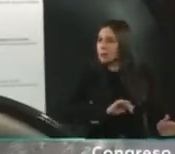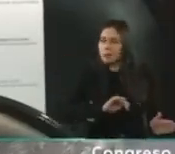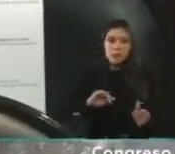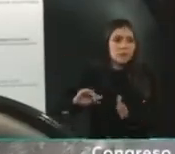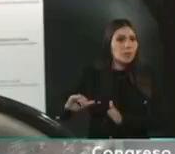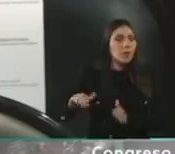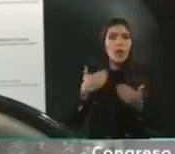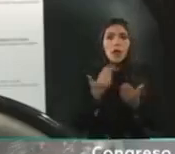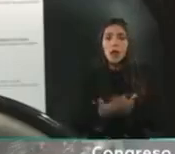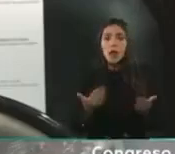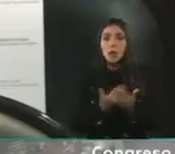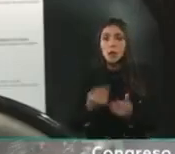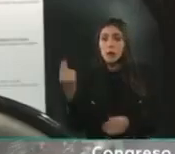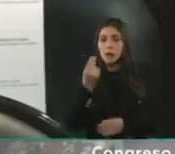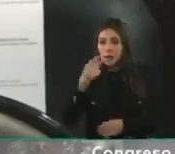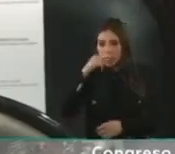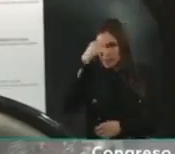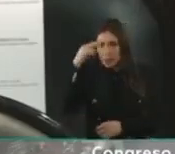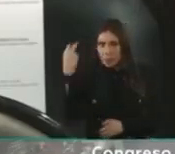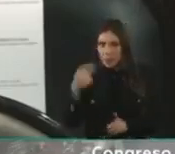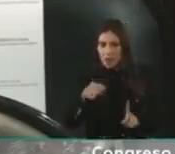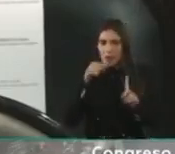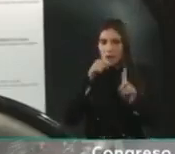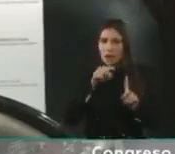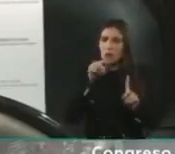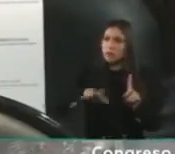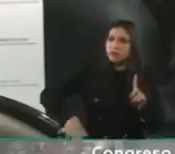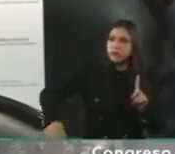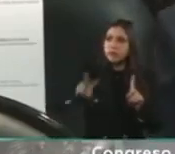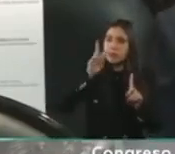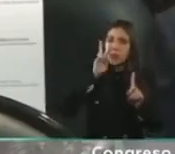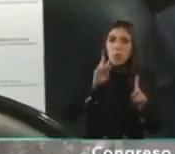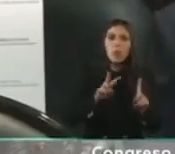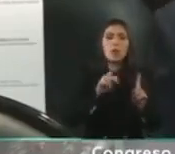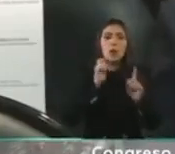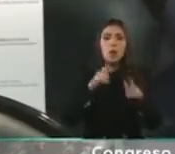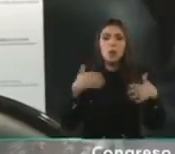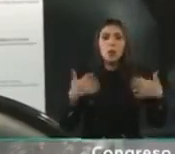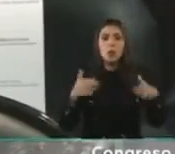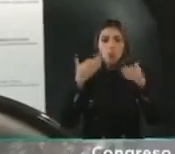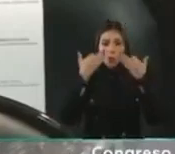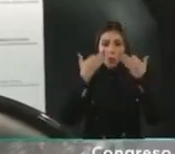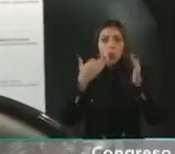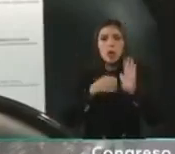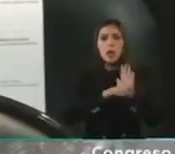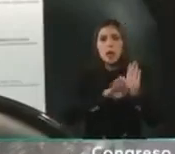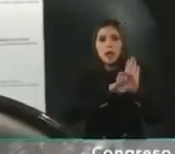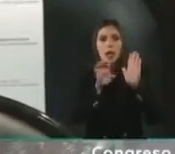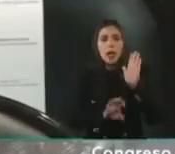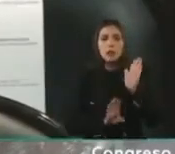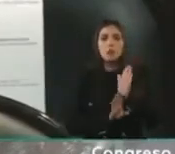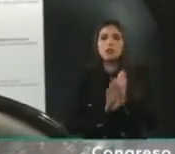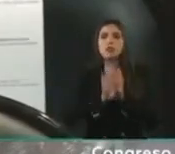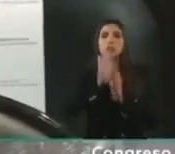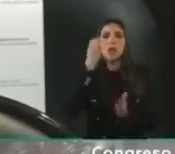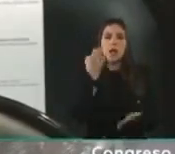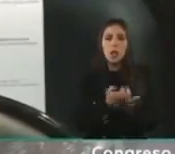México en el mundo como ejemplo de crecimiento económico, de seguridad, con un sistema de salud